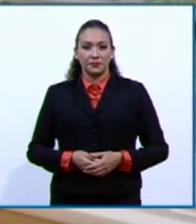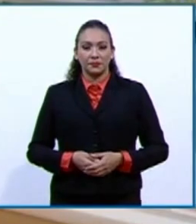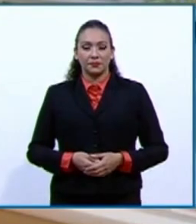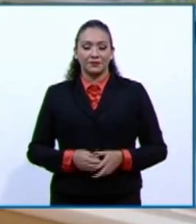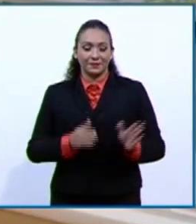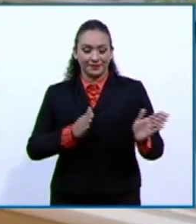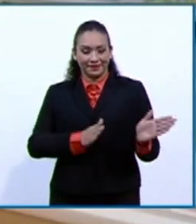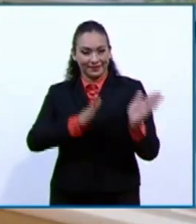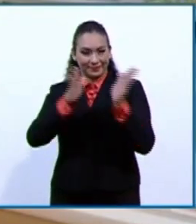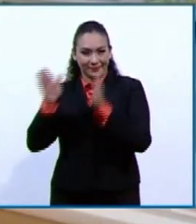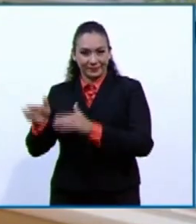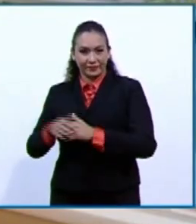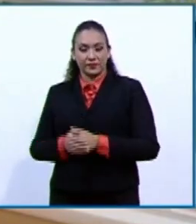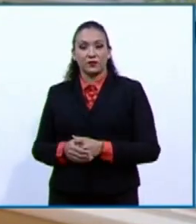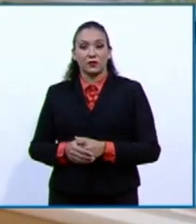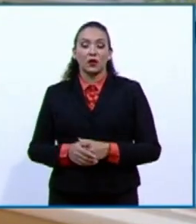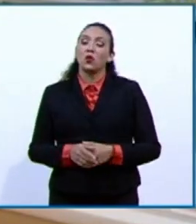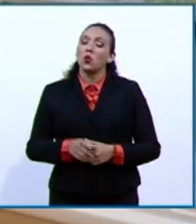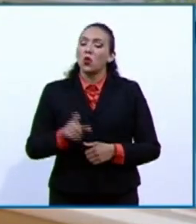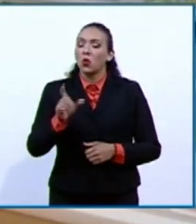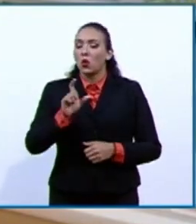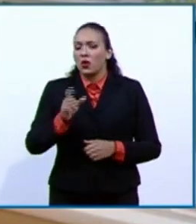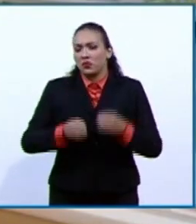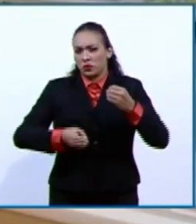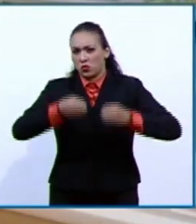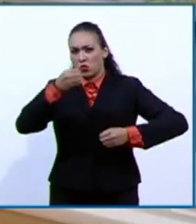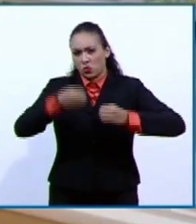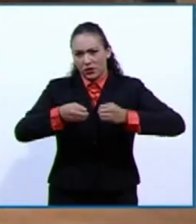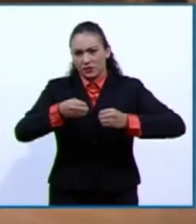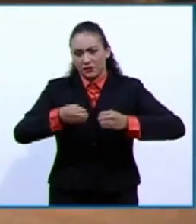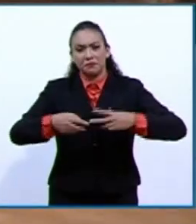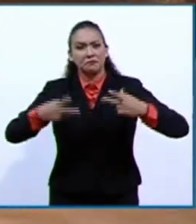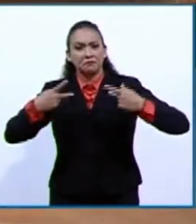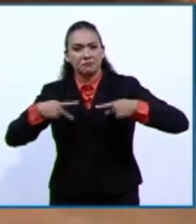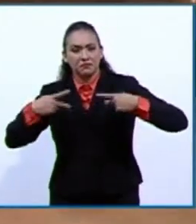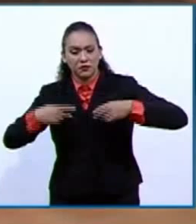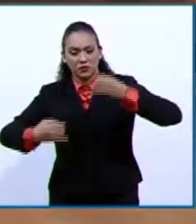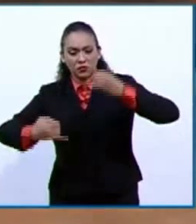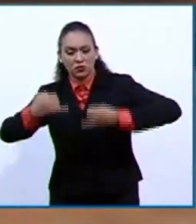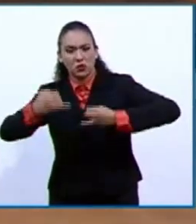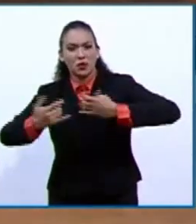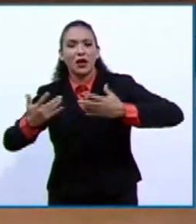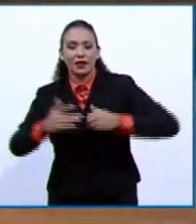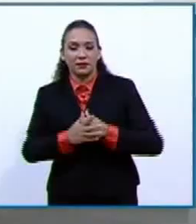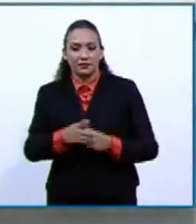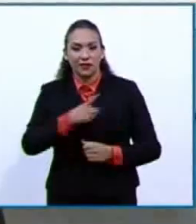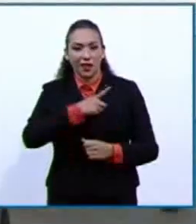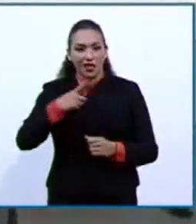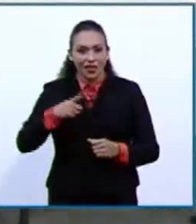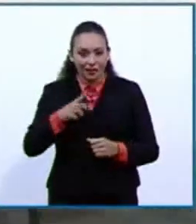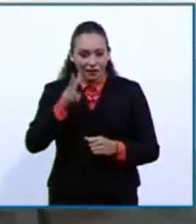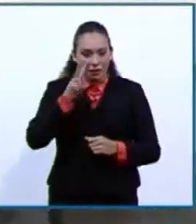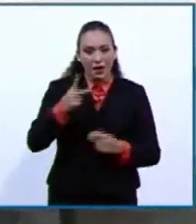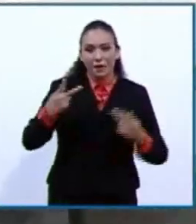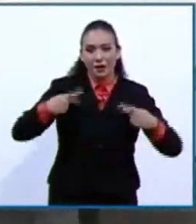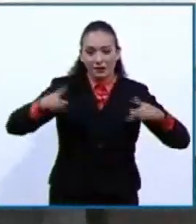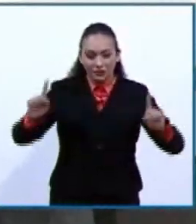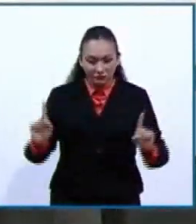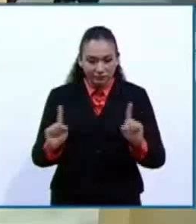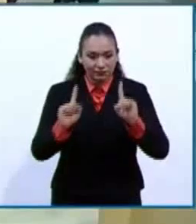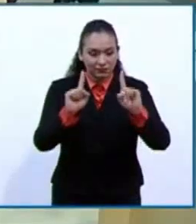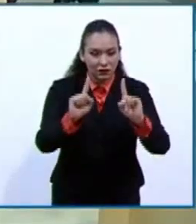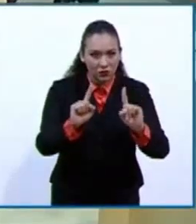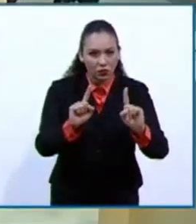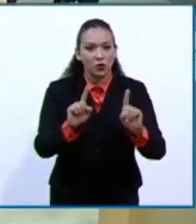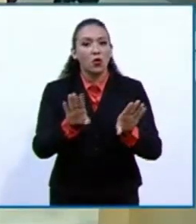En otro asunto, en un juicio, las personas juzgadoras deben valorar la posición asimétrica de las partes, entre ellas las propias de la